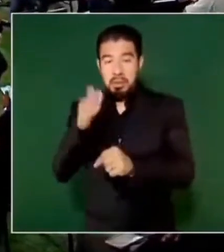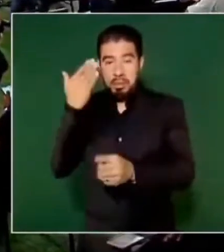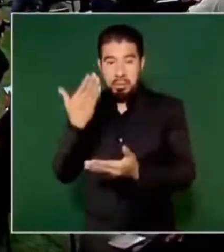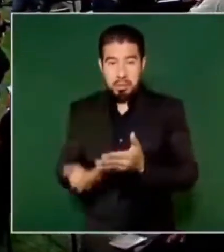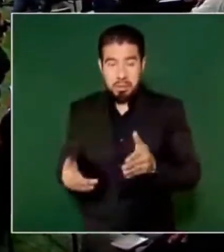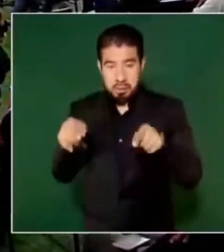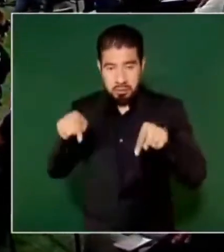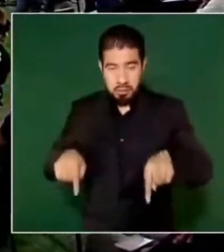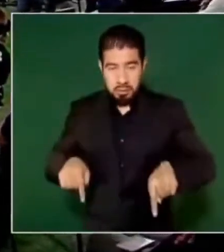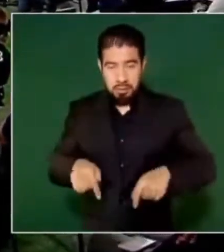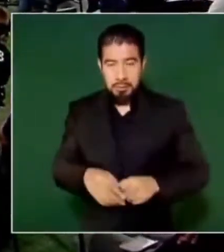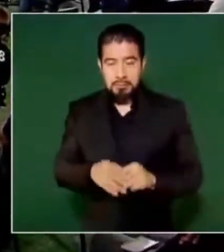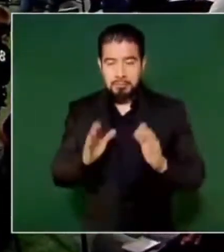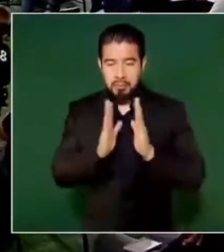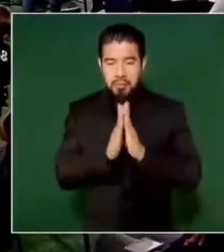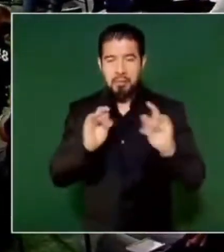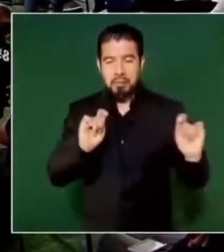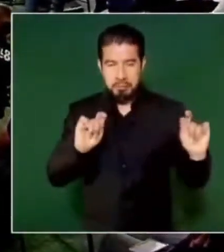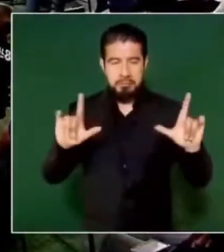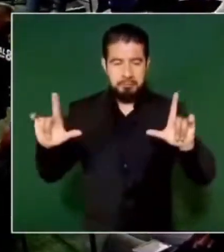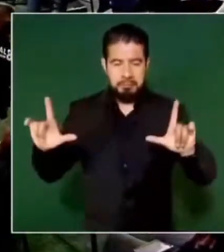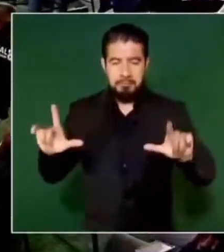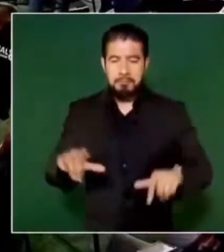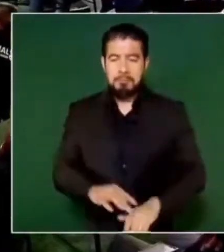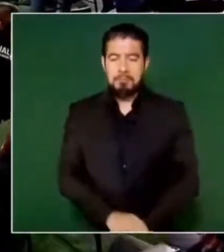pones la gráfica.